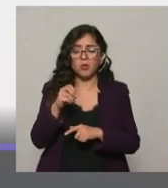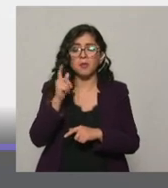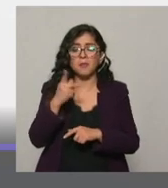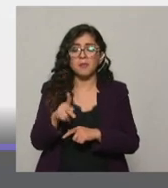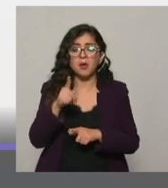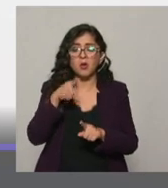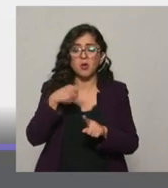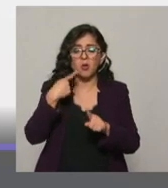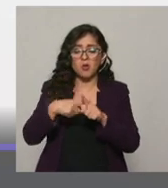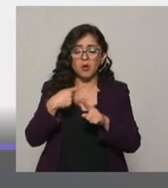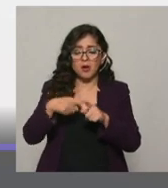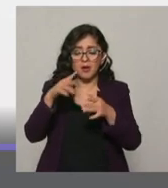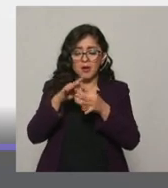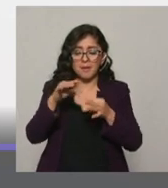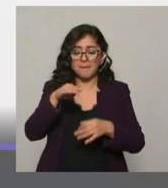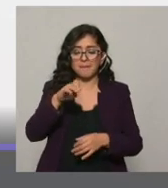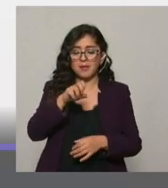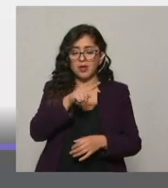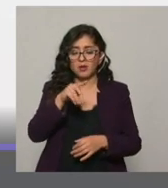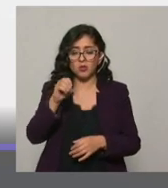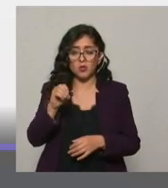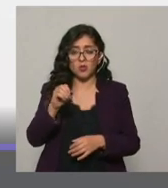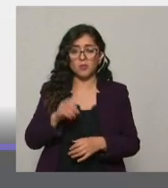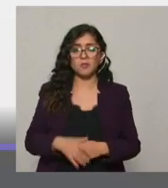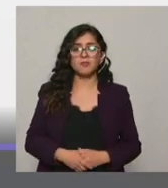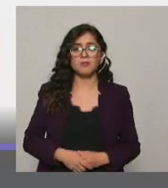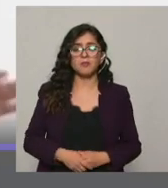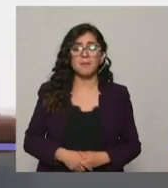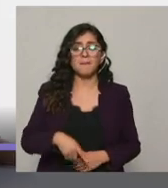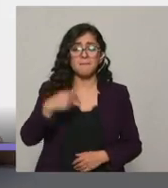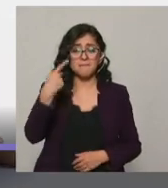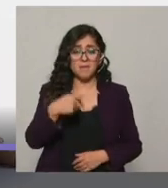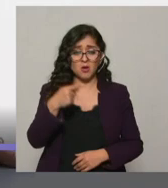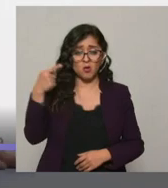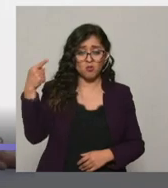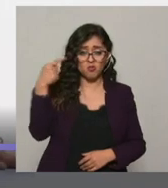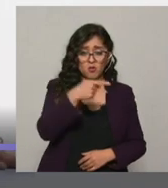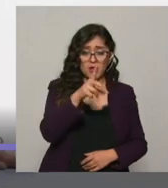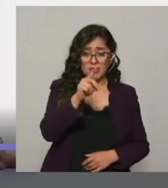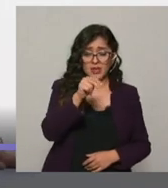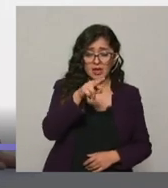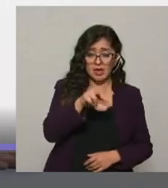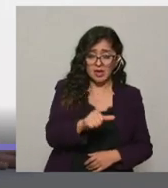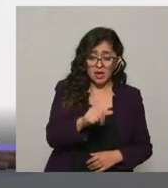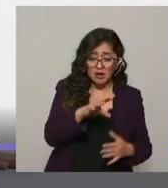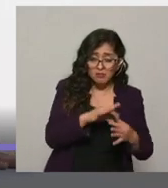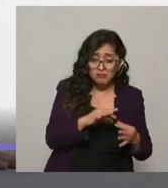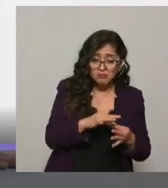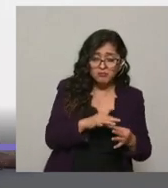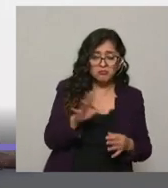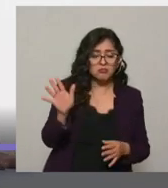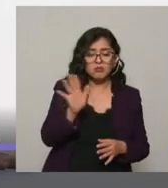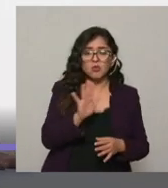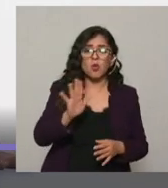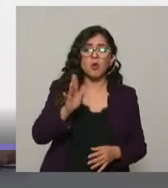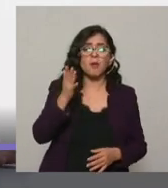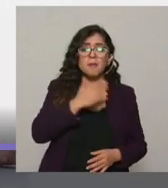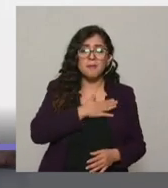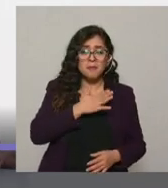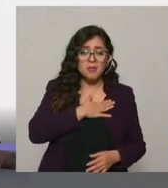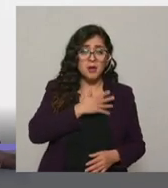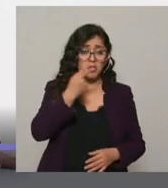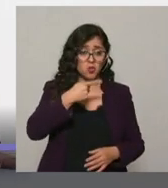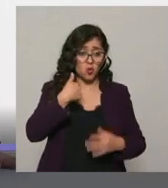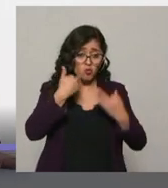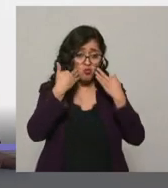habla del Me Too y señalan a Dana Corres, ¿no? También. Yo creo que no. Es que yo vi uno donde te señalaban